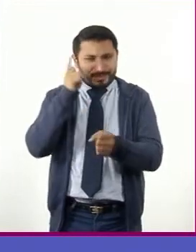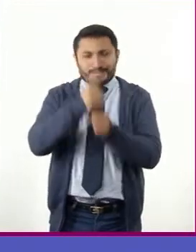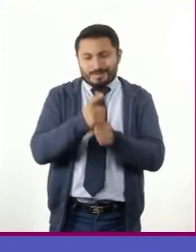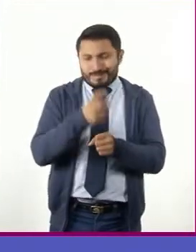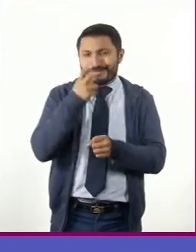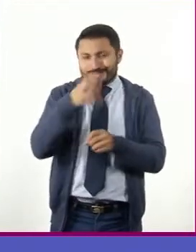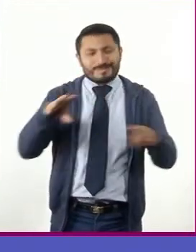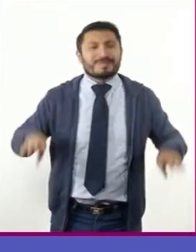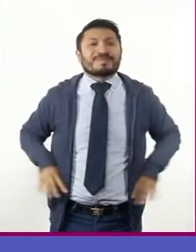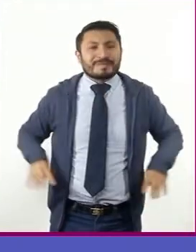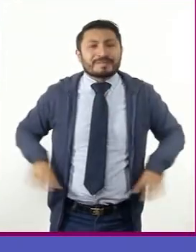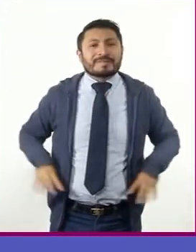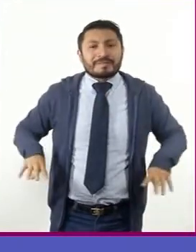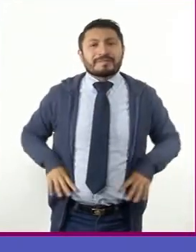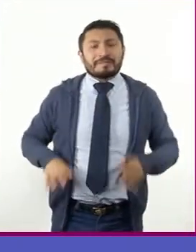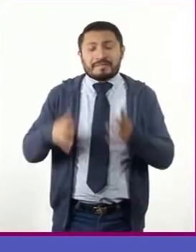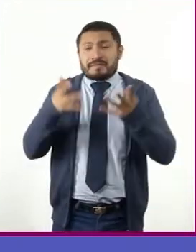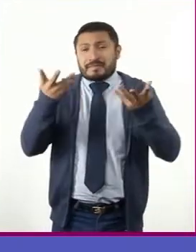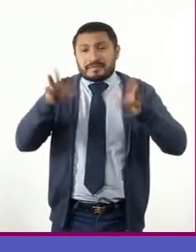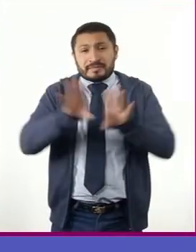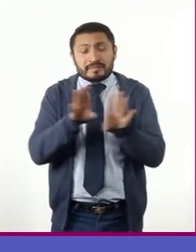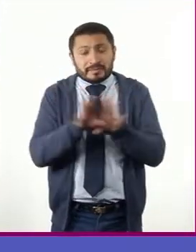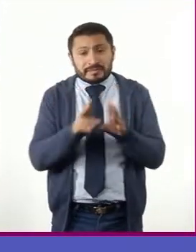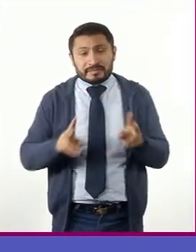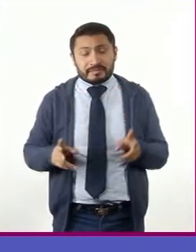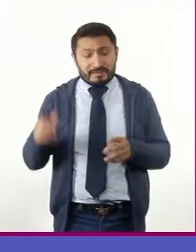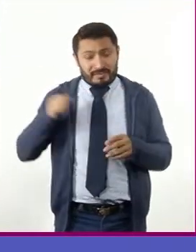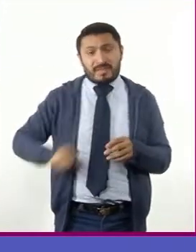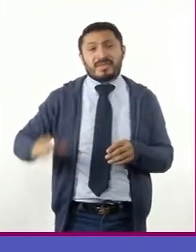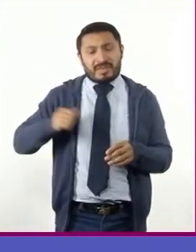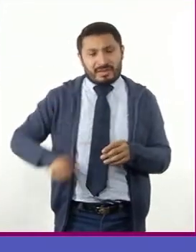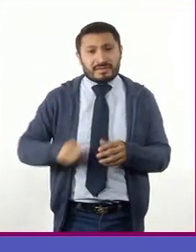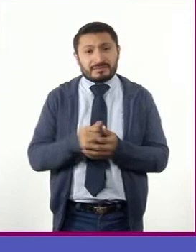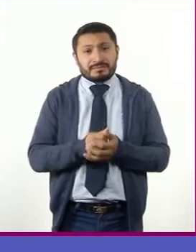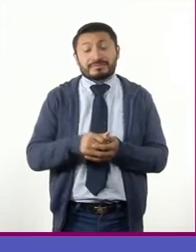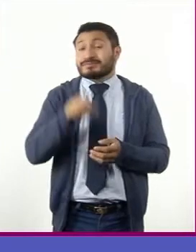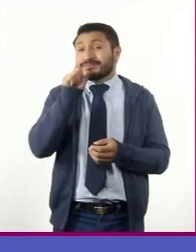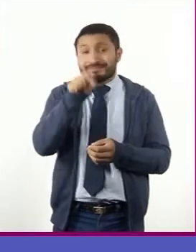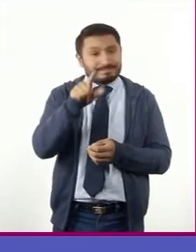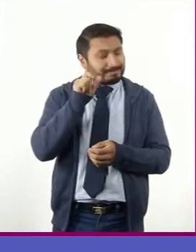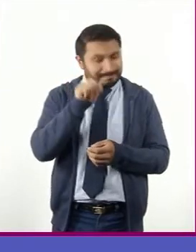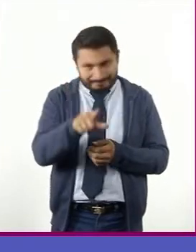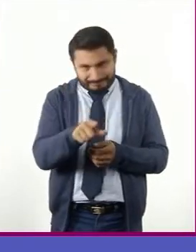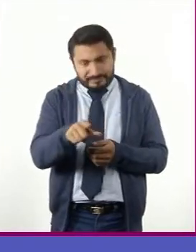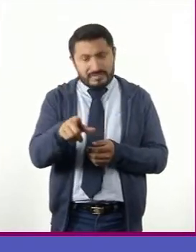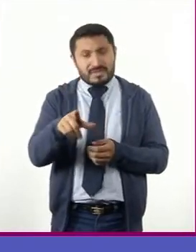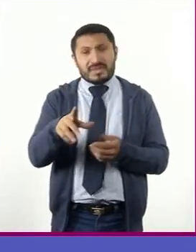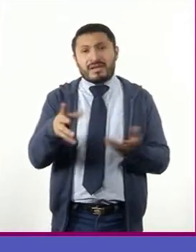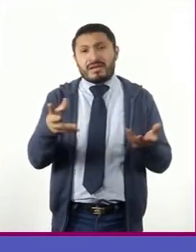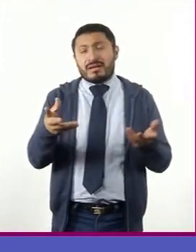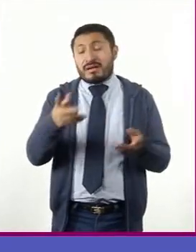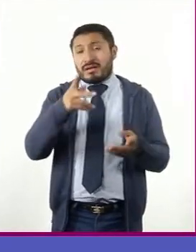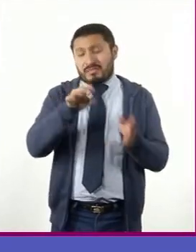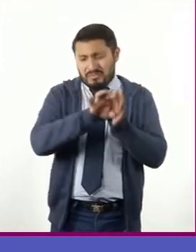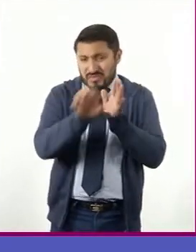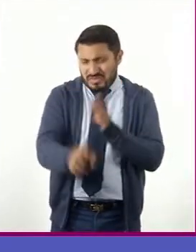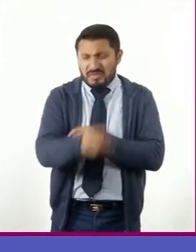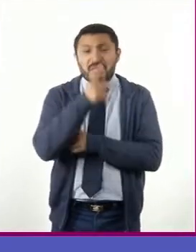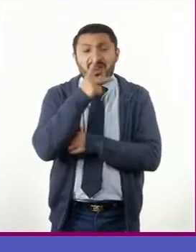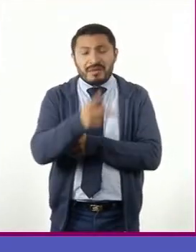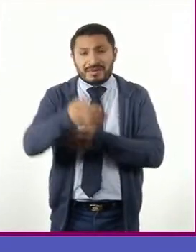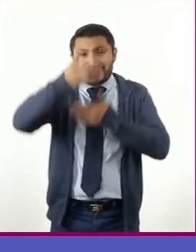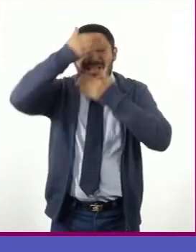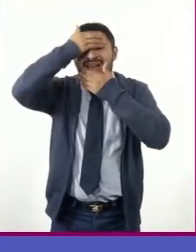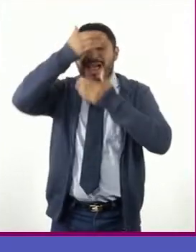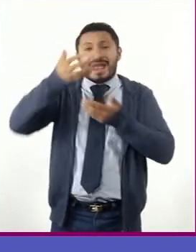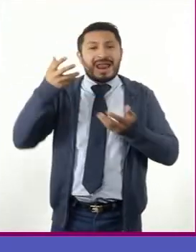elementos pues de corte antiguo. Y al mismo tiempo, también, por ejemplo, palabras de origen árabe,